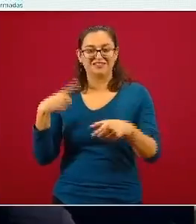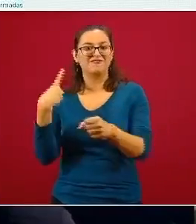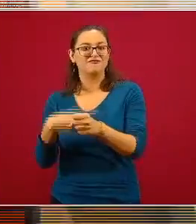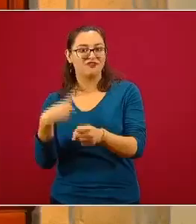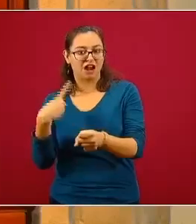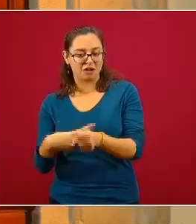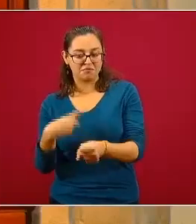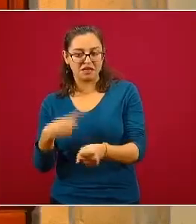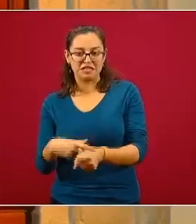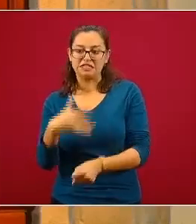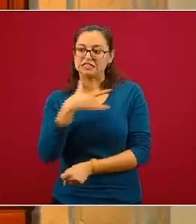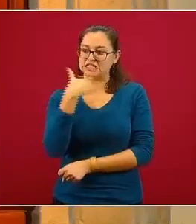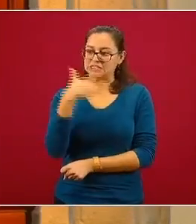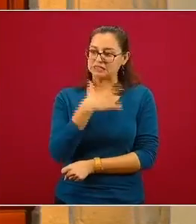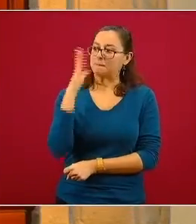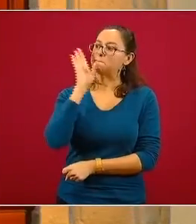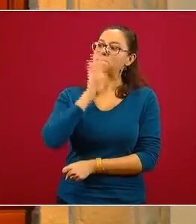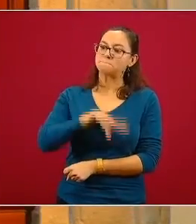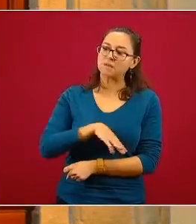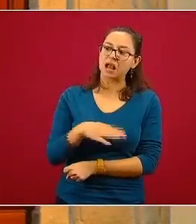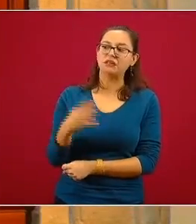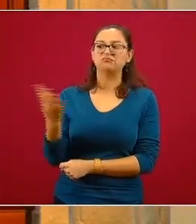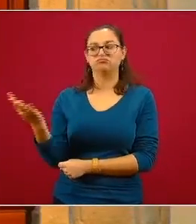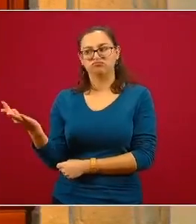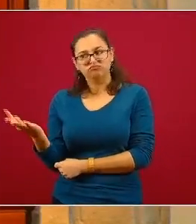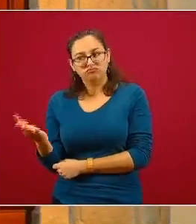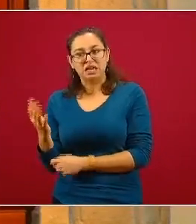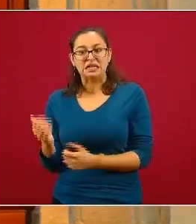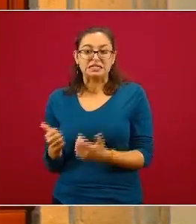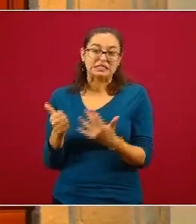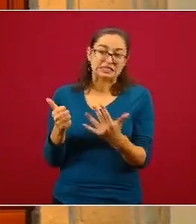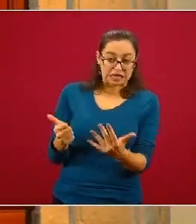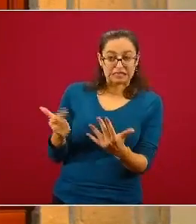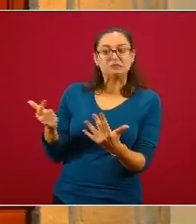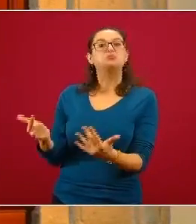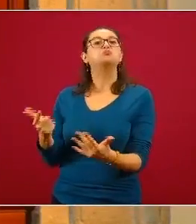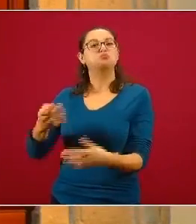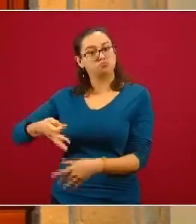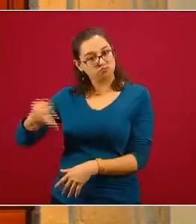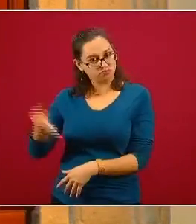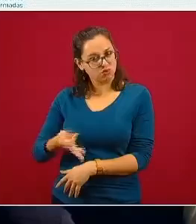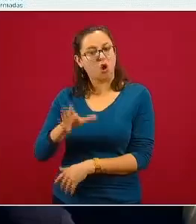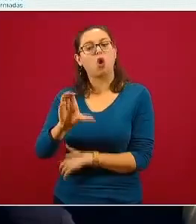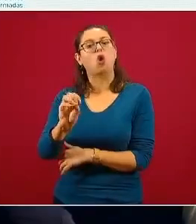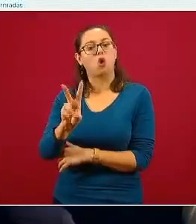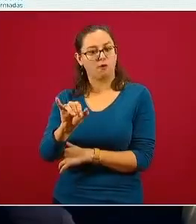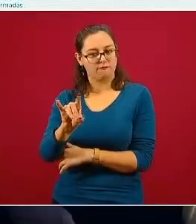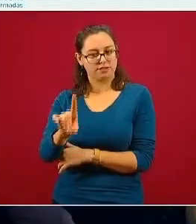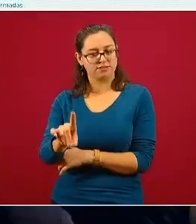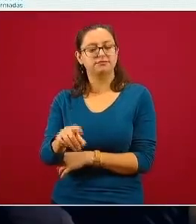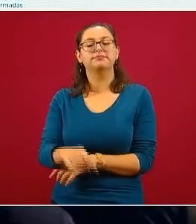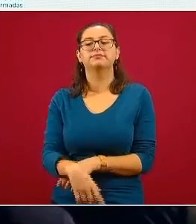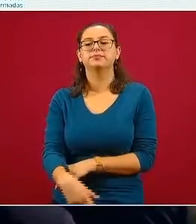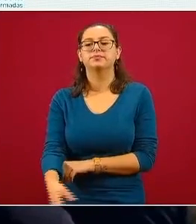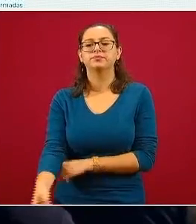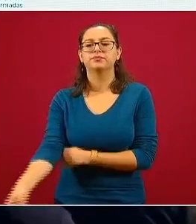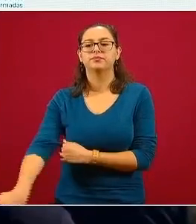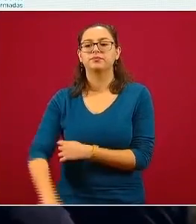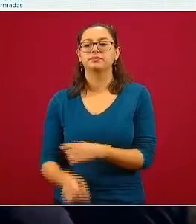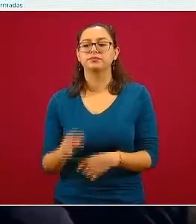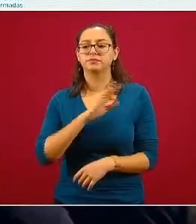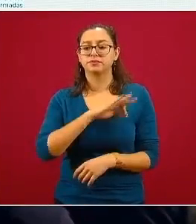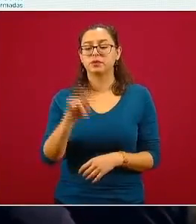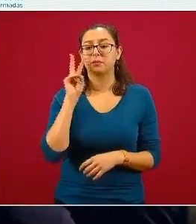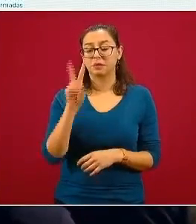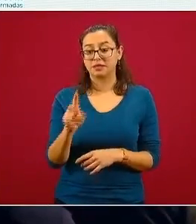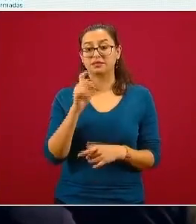sintomatología y se clasificaban como casos sospechosos, entre 6 y 7 eran casos de COVID-19. Vean este porcentaje de